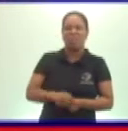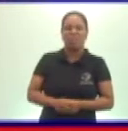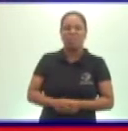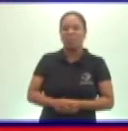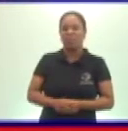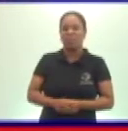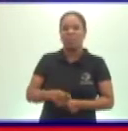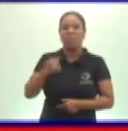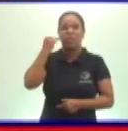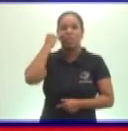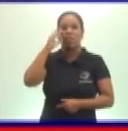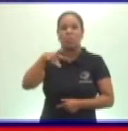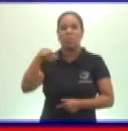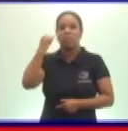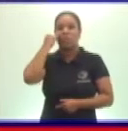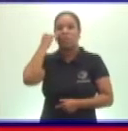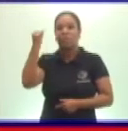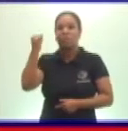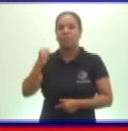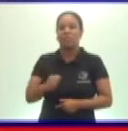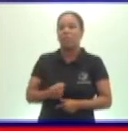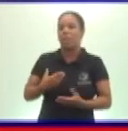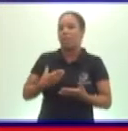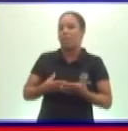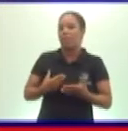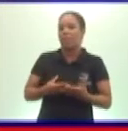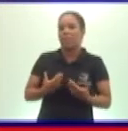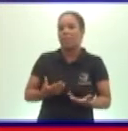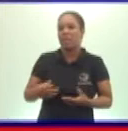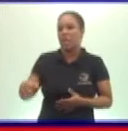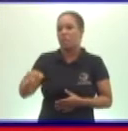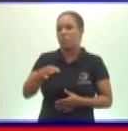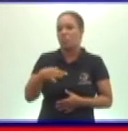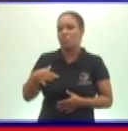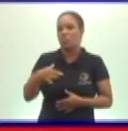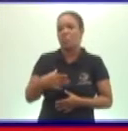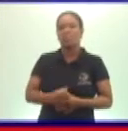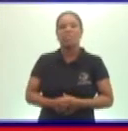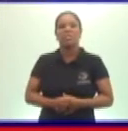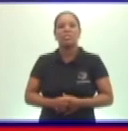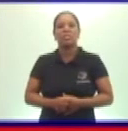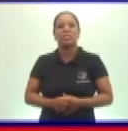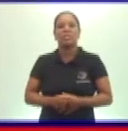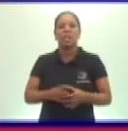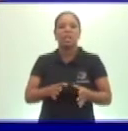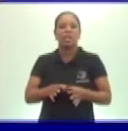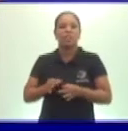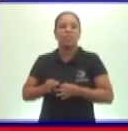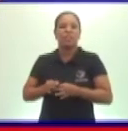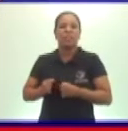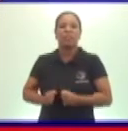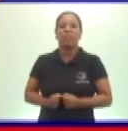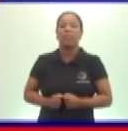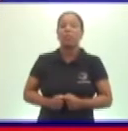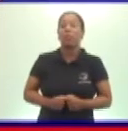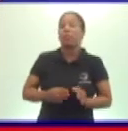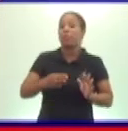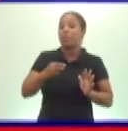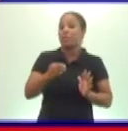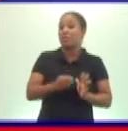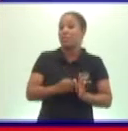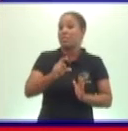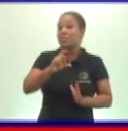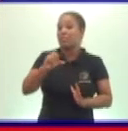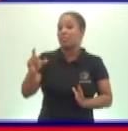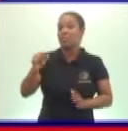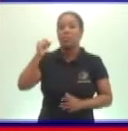intereses propiamente sociales y clasistas. Ese fue el origen del término ideología. Pero la ideología